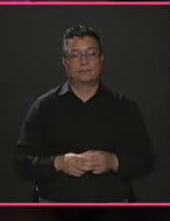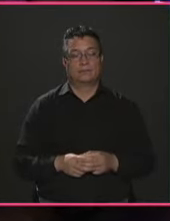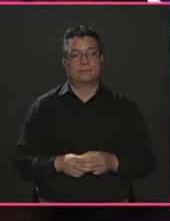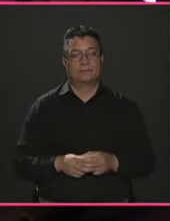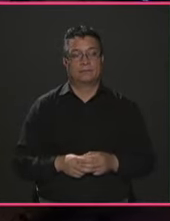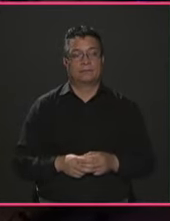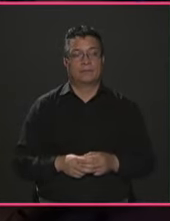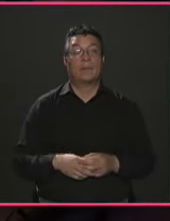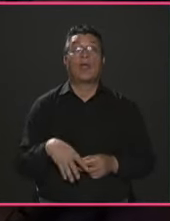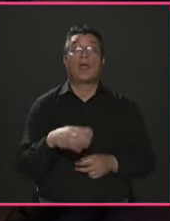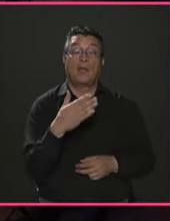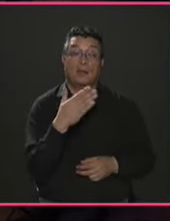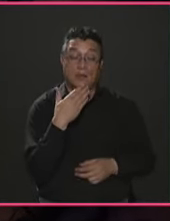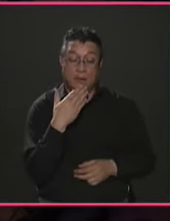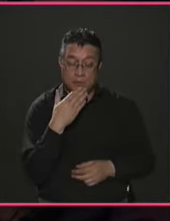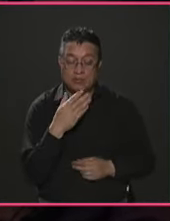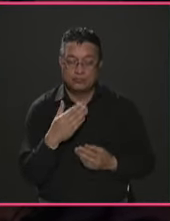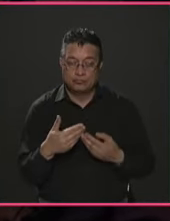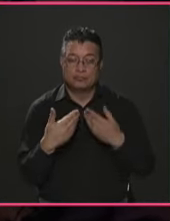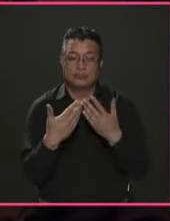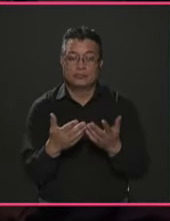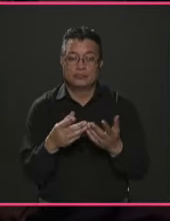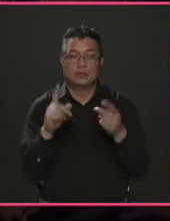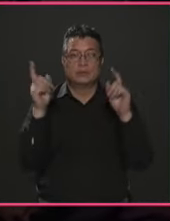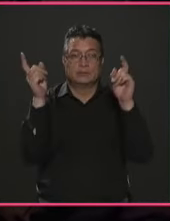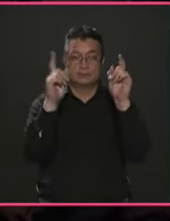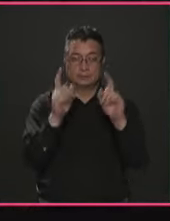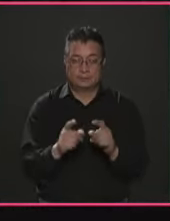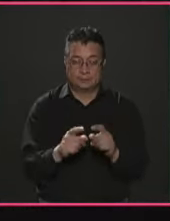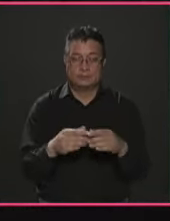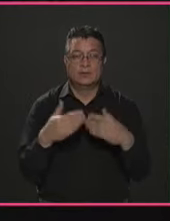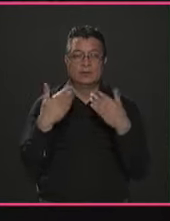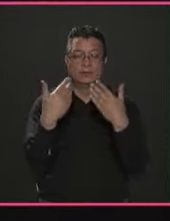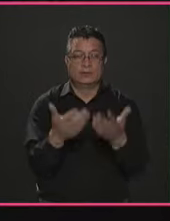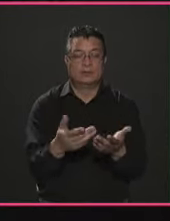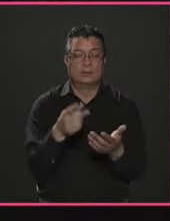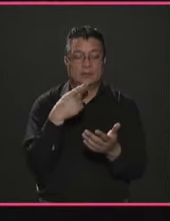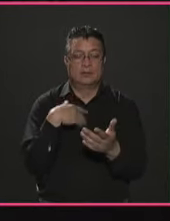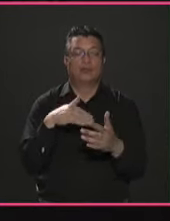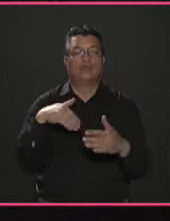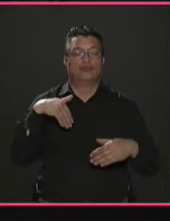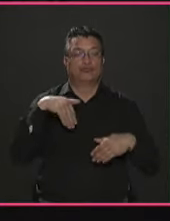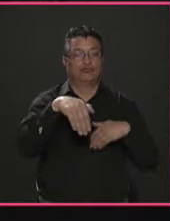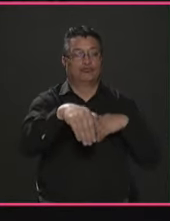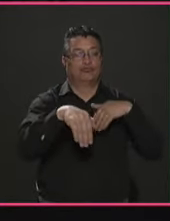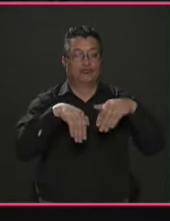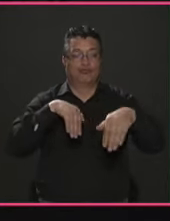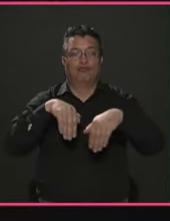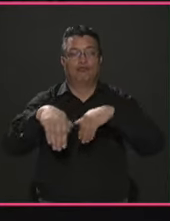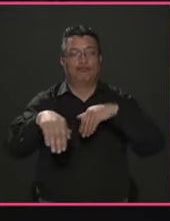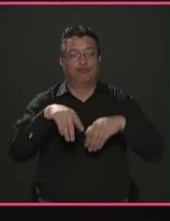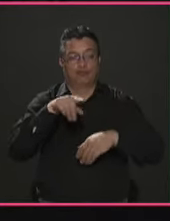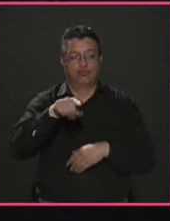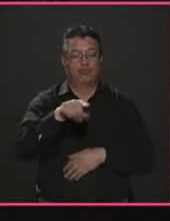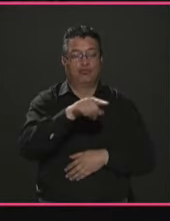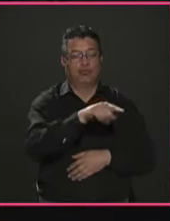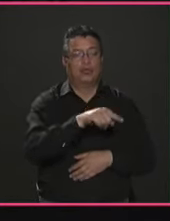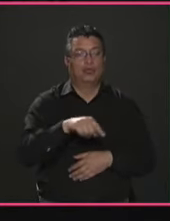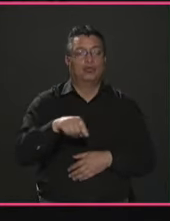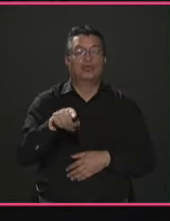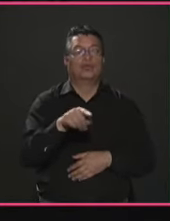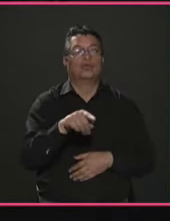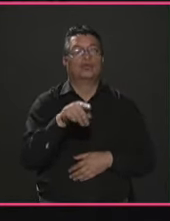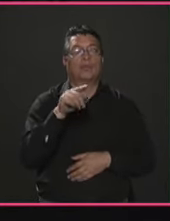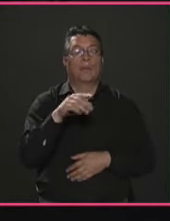construcción y también ha llevado a una electrificación de la flota de buses en